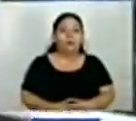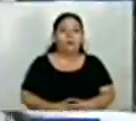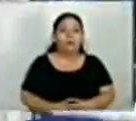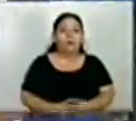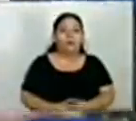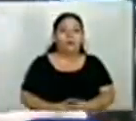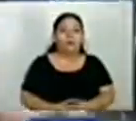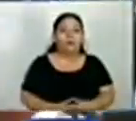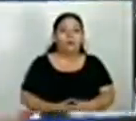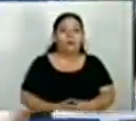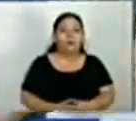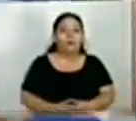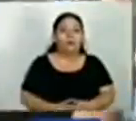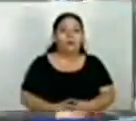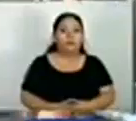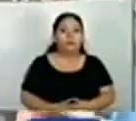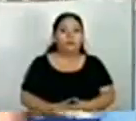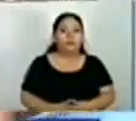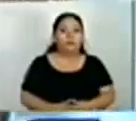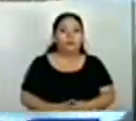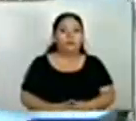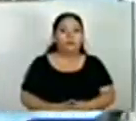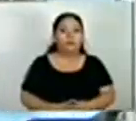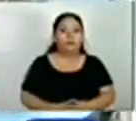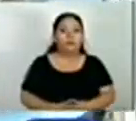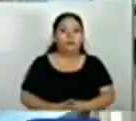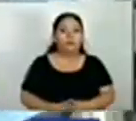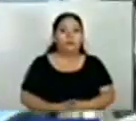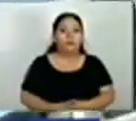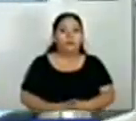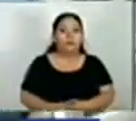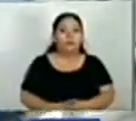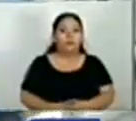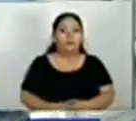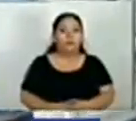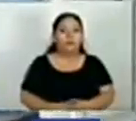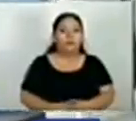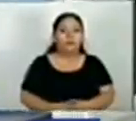Vamos, man, tú después te esperas. Esperas ahí.